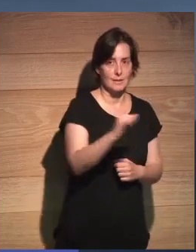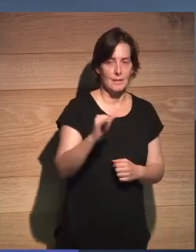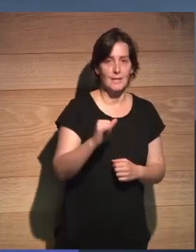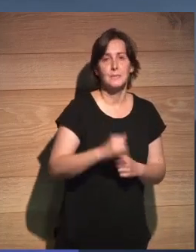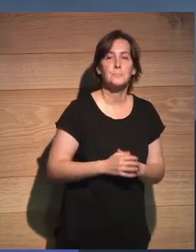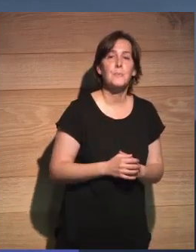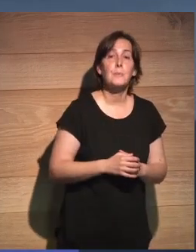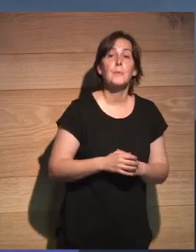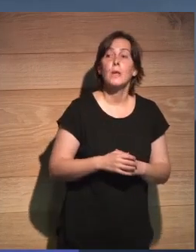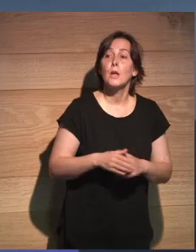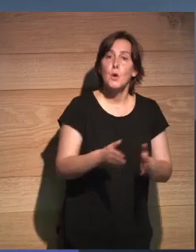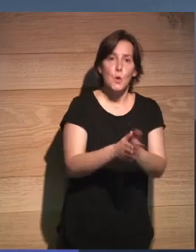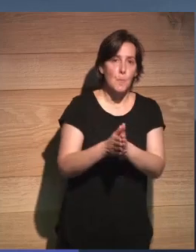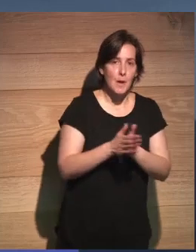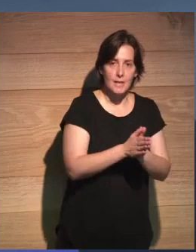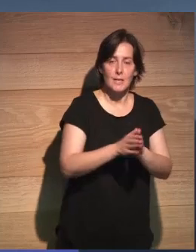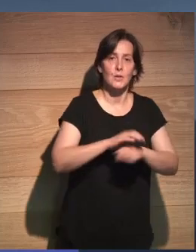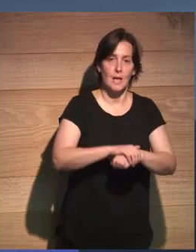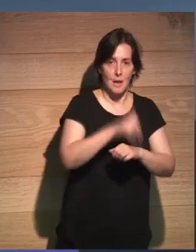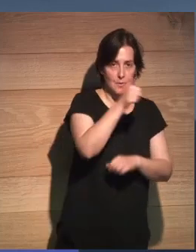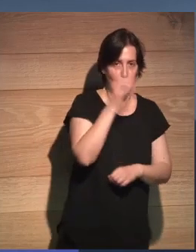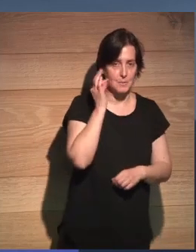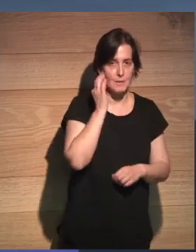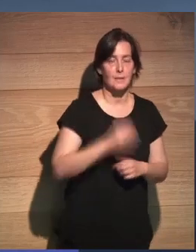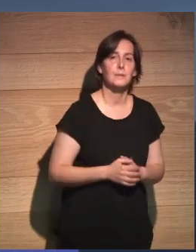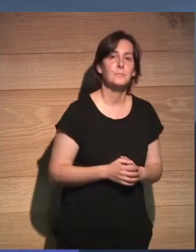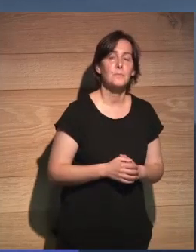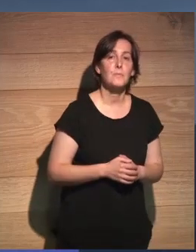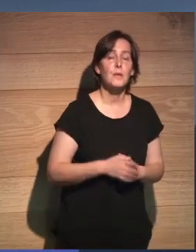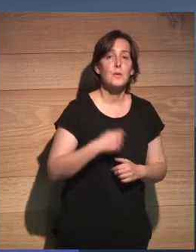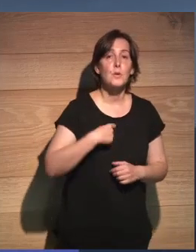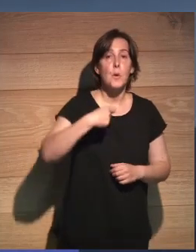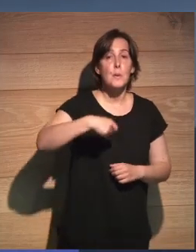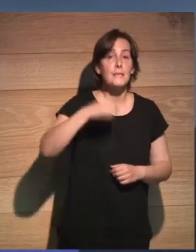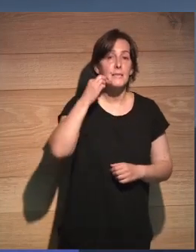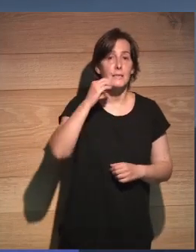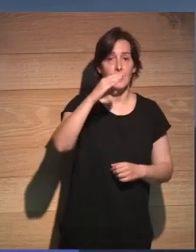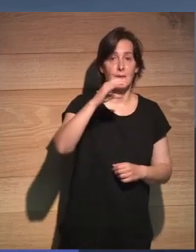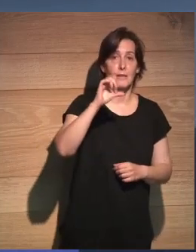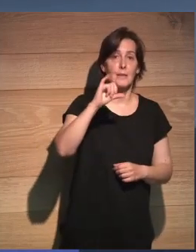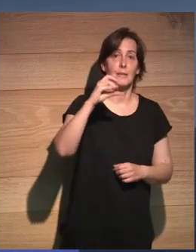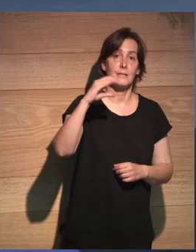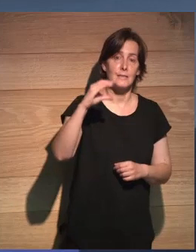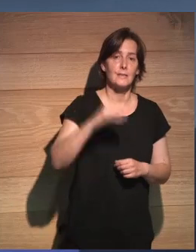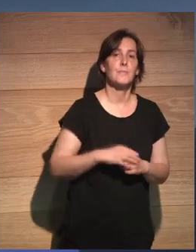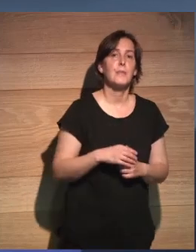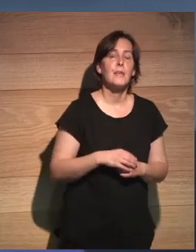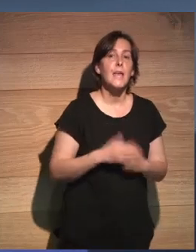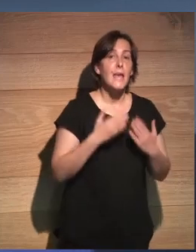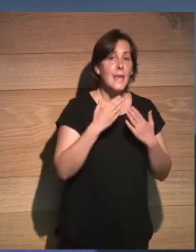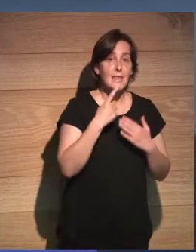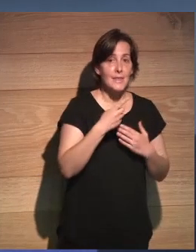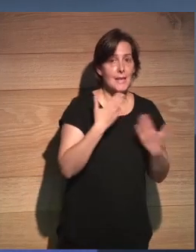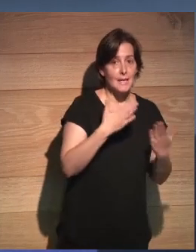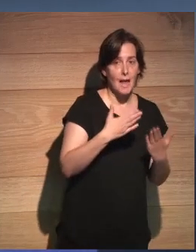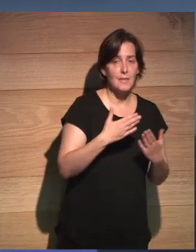presentes, compañeros, amigos y amigas. Como presidenta del CSIC, quiero agradecer esta